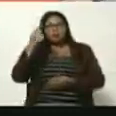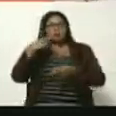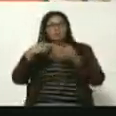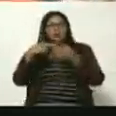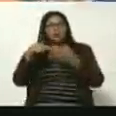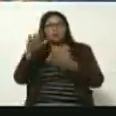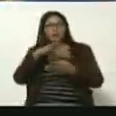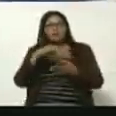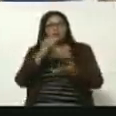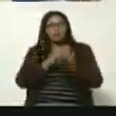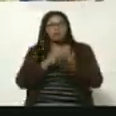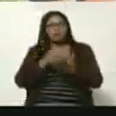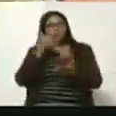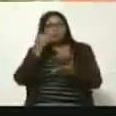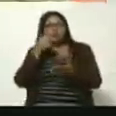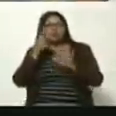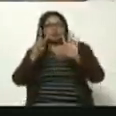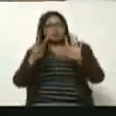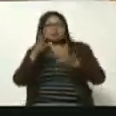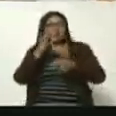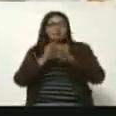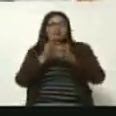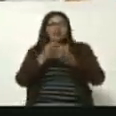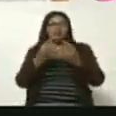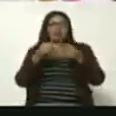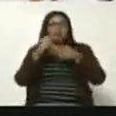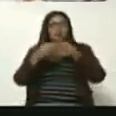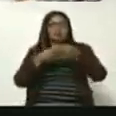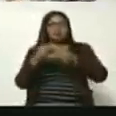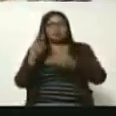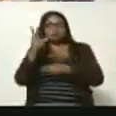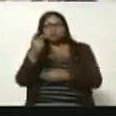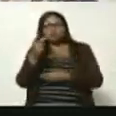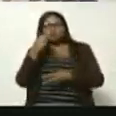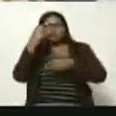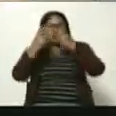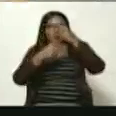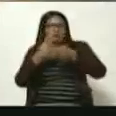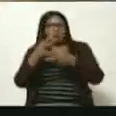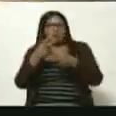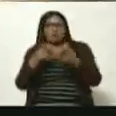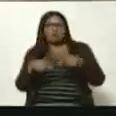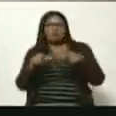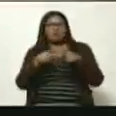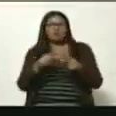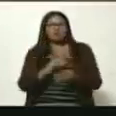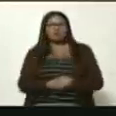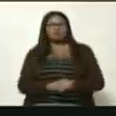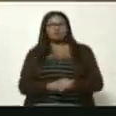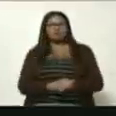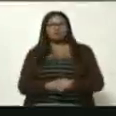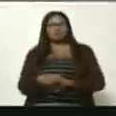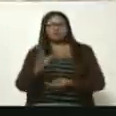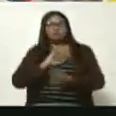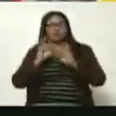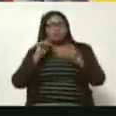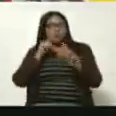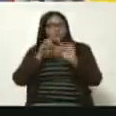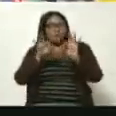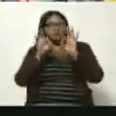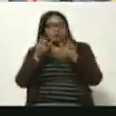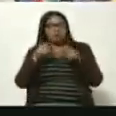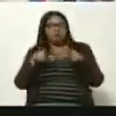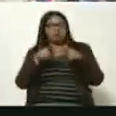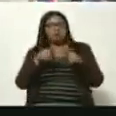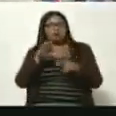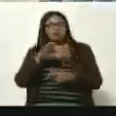Plaza Sucre, igualmente el 7 de septiembre, realizó el segundo recorrido y visita en la línea 1 del metro, específicamente en las